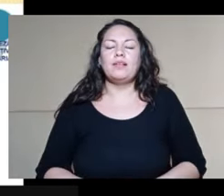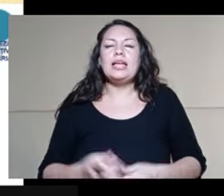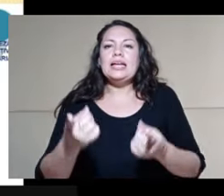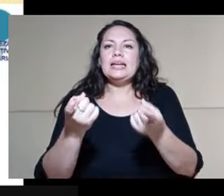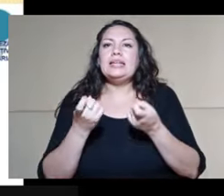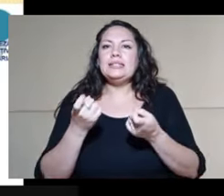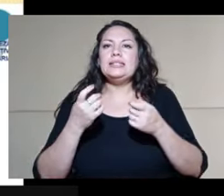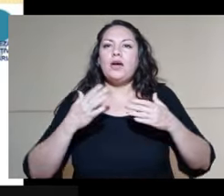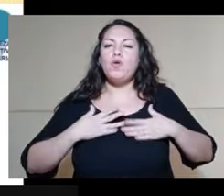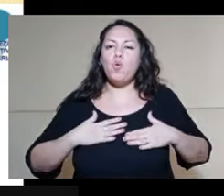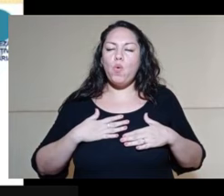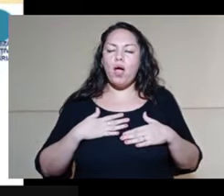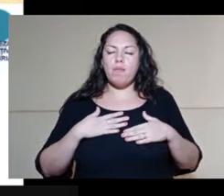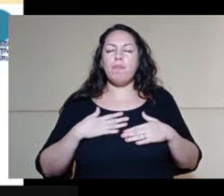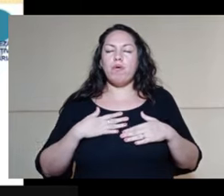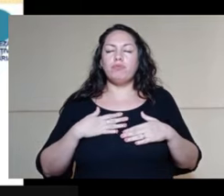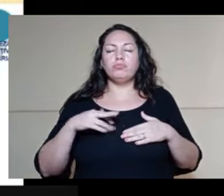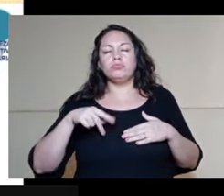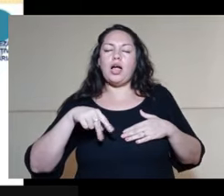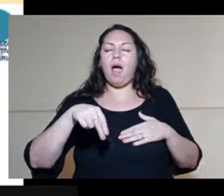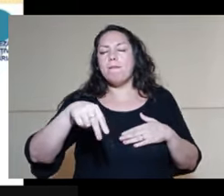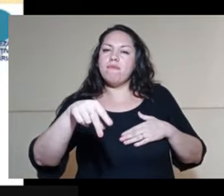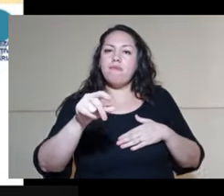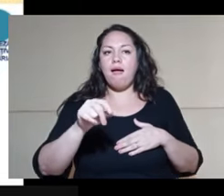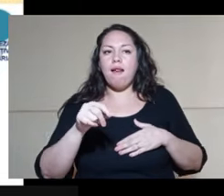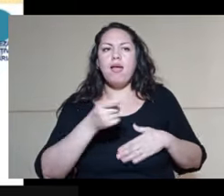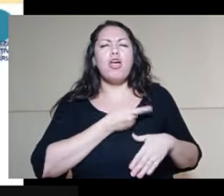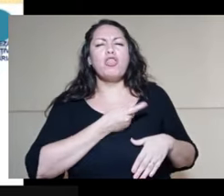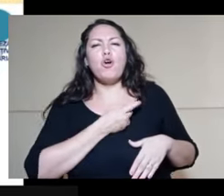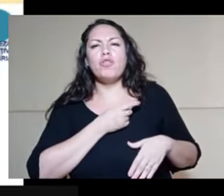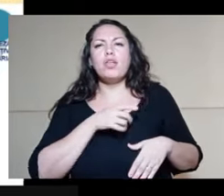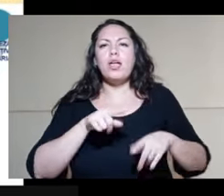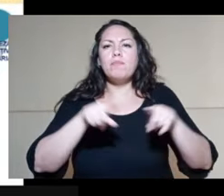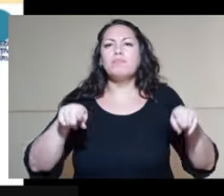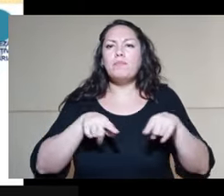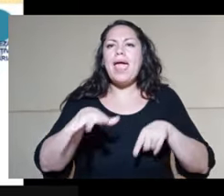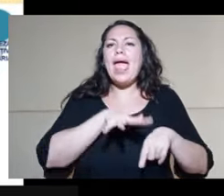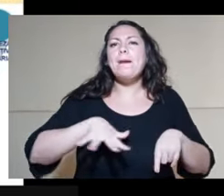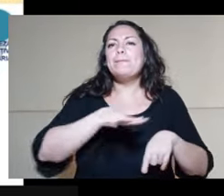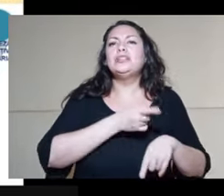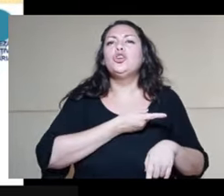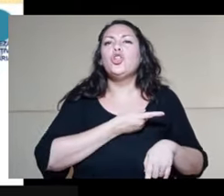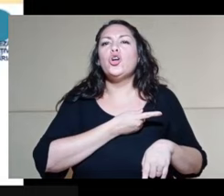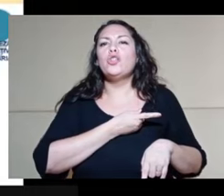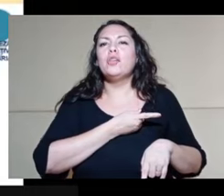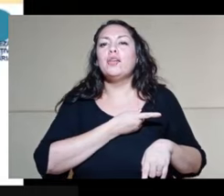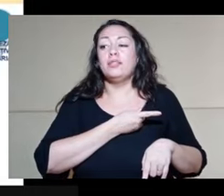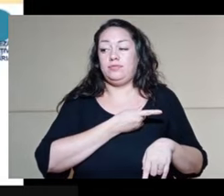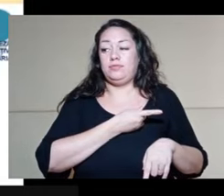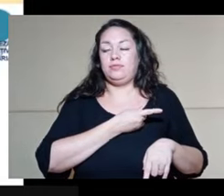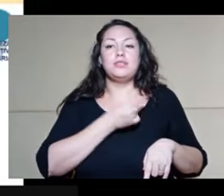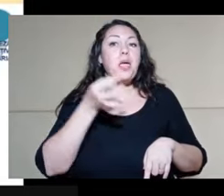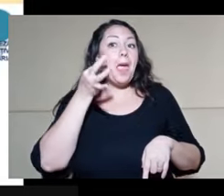supónganse que necesitamos saber cómo está nuestro cuerpo en el espacio. Nos estamos moviendo y necesitamos saber dónde está nuestro cuerpo en el espacio.